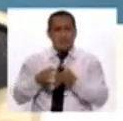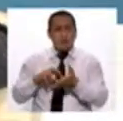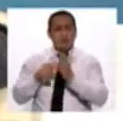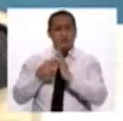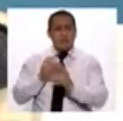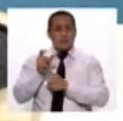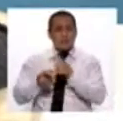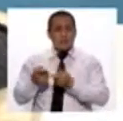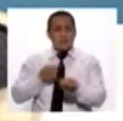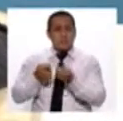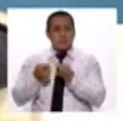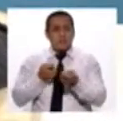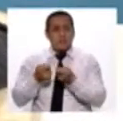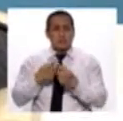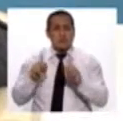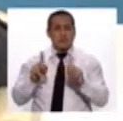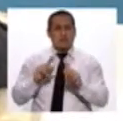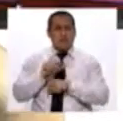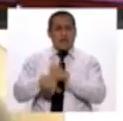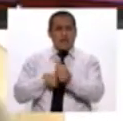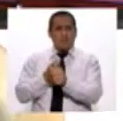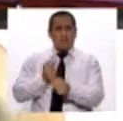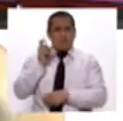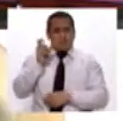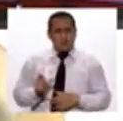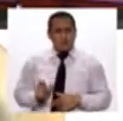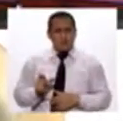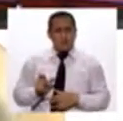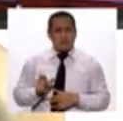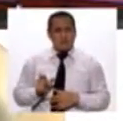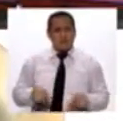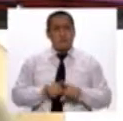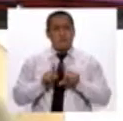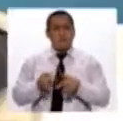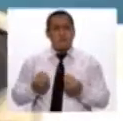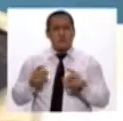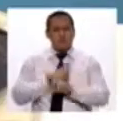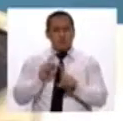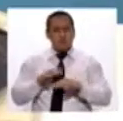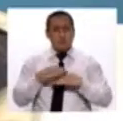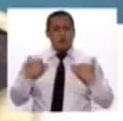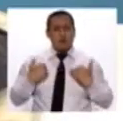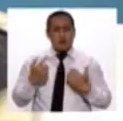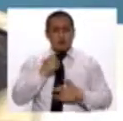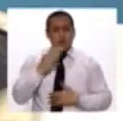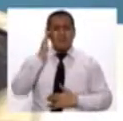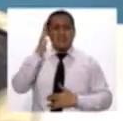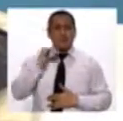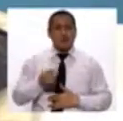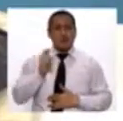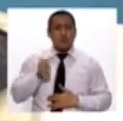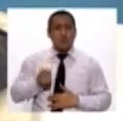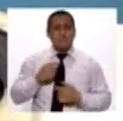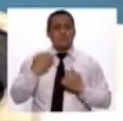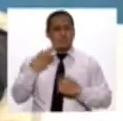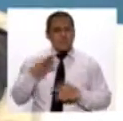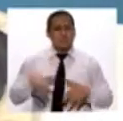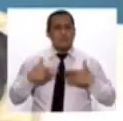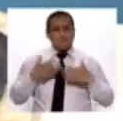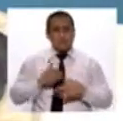lo que los tribunales administrativos puedan hacer. Pero a costa del ciudadano. De los ciudadanos, claro. Porque además no se ha afectado la potestad de los jueces. Siempre uno puede